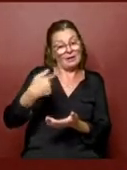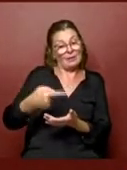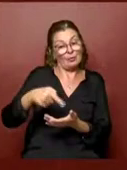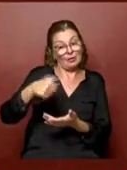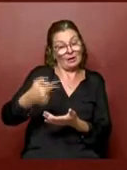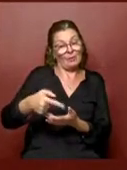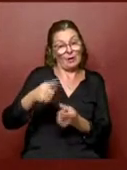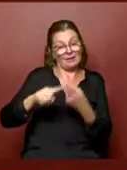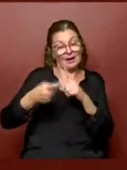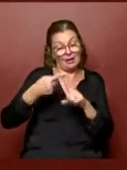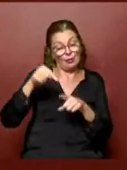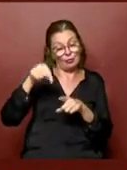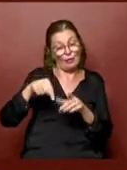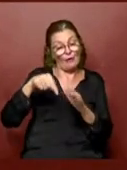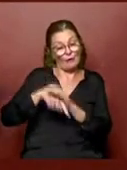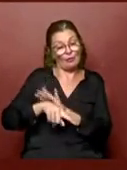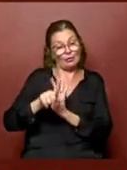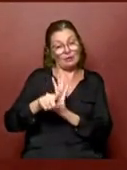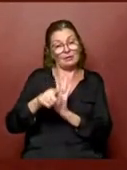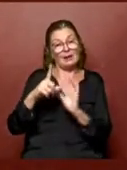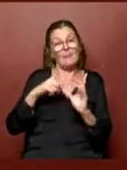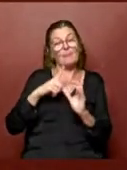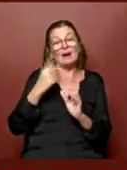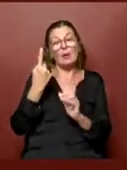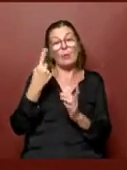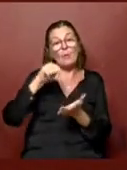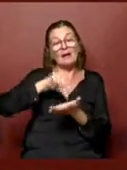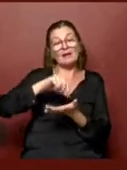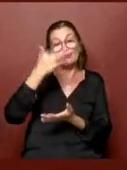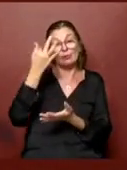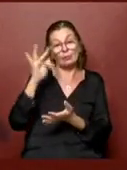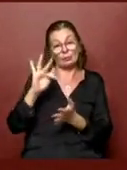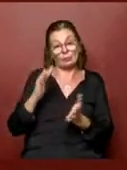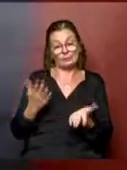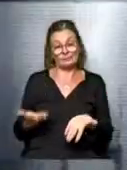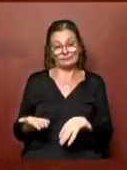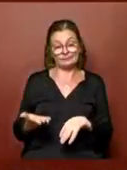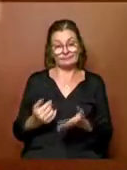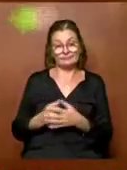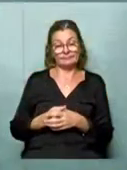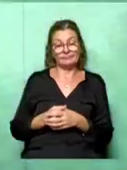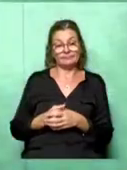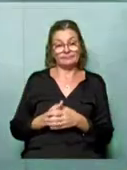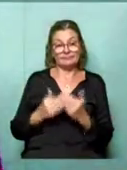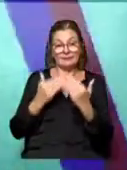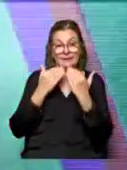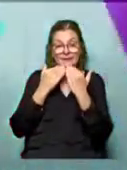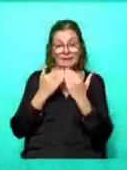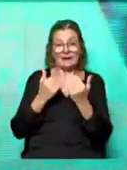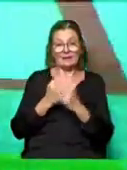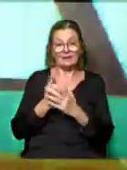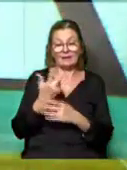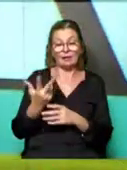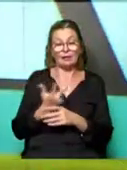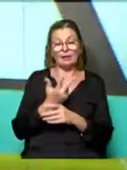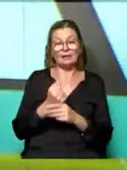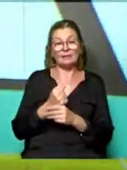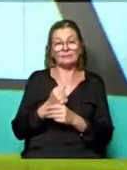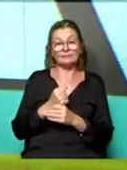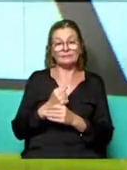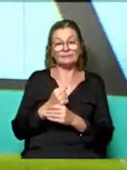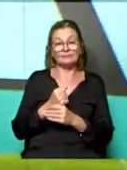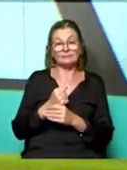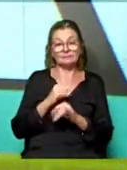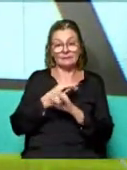está la discusión de fondo de qué espera un país de su futuro. Jorge. Gracias. Gracias, Álvaro. Gracias a los tres. Y